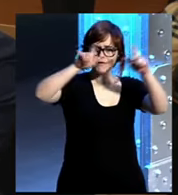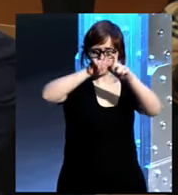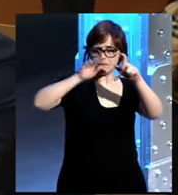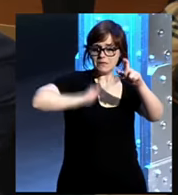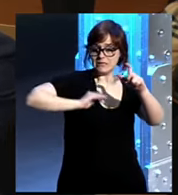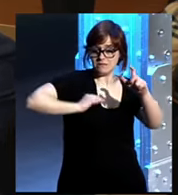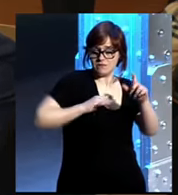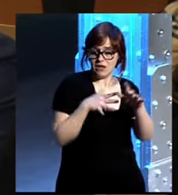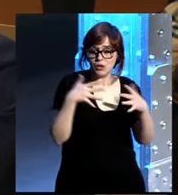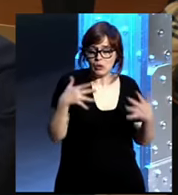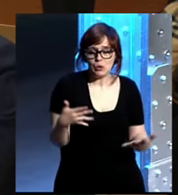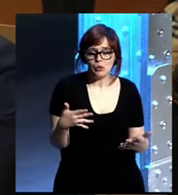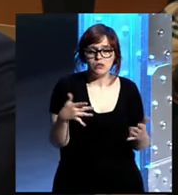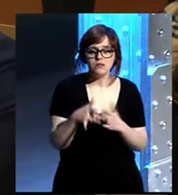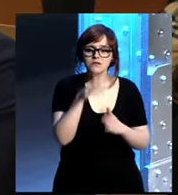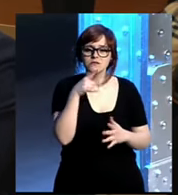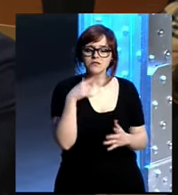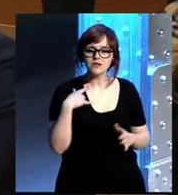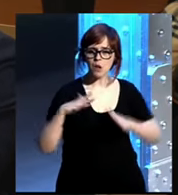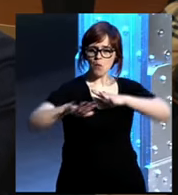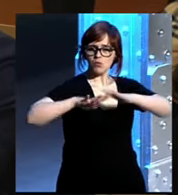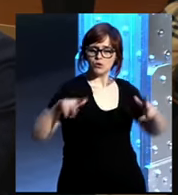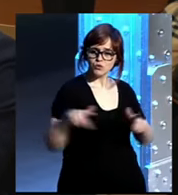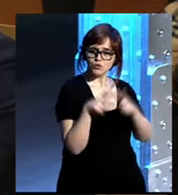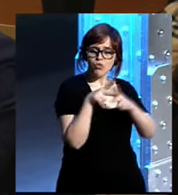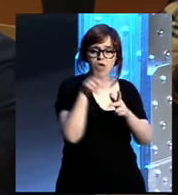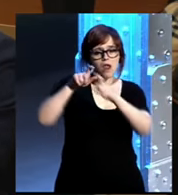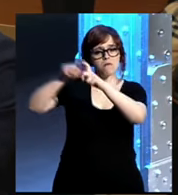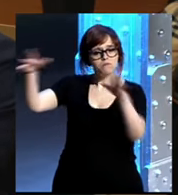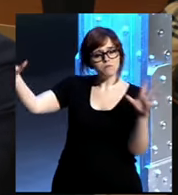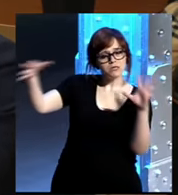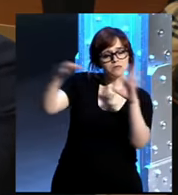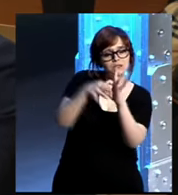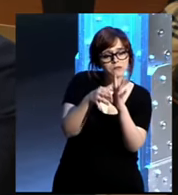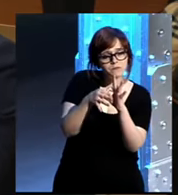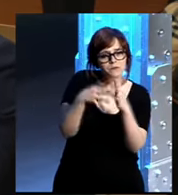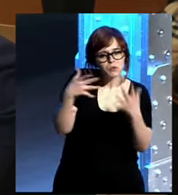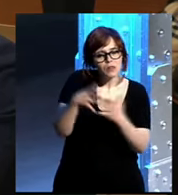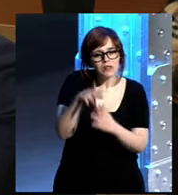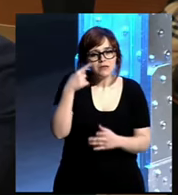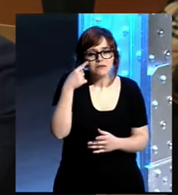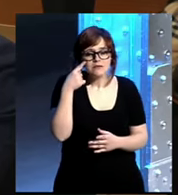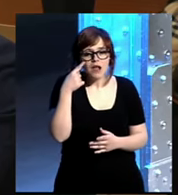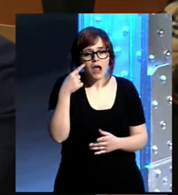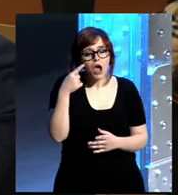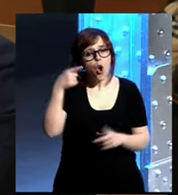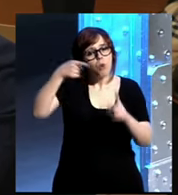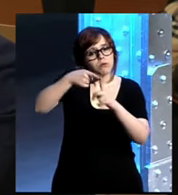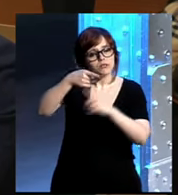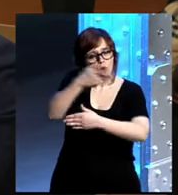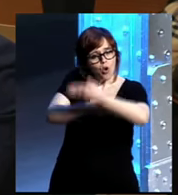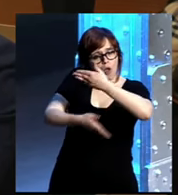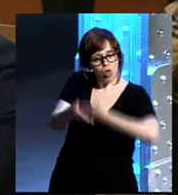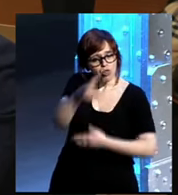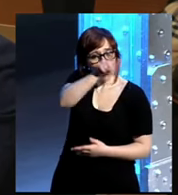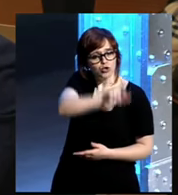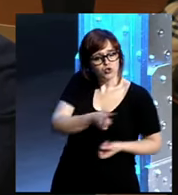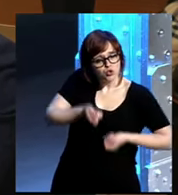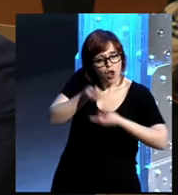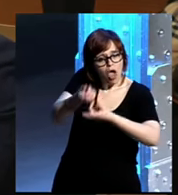social con un movimiento detrás de empresas, ¿en qué medida está siendo apoyado o cómo podría haber lazos de colaboración entre los donantes de ayuda